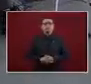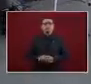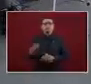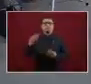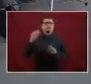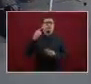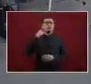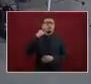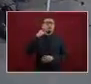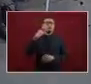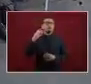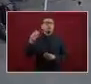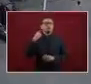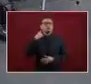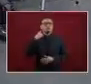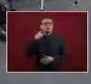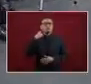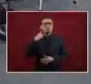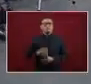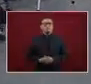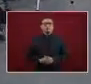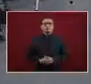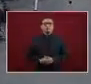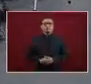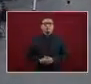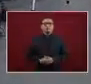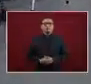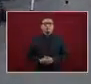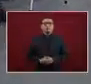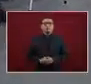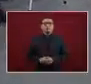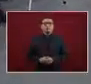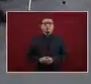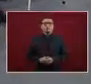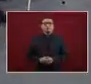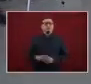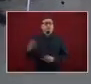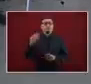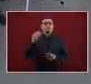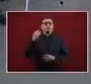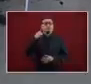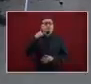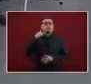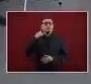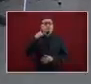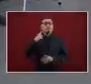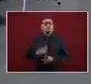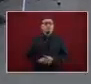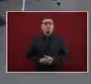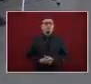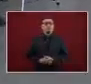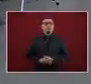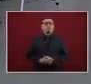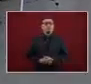y en qué momento, lo que no se entiende esta línea del tiempo, y para no volar la nota, el asunto es lo detienen a Ovidio Guzmán a